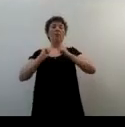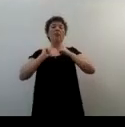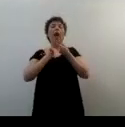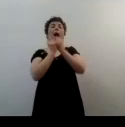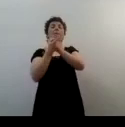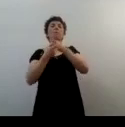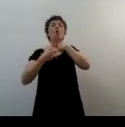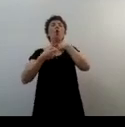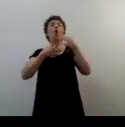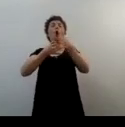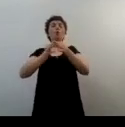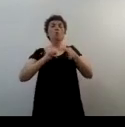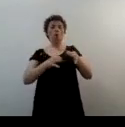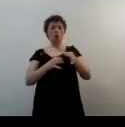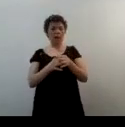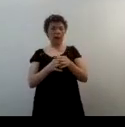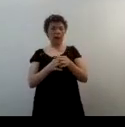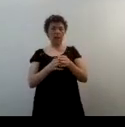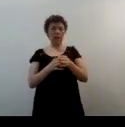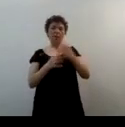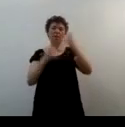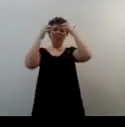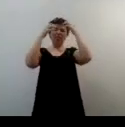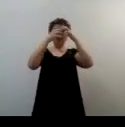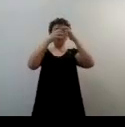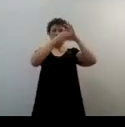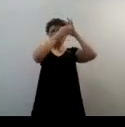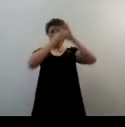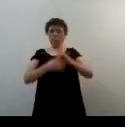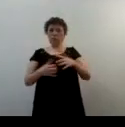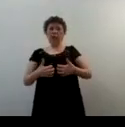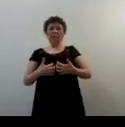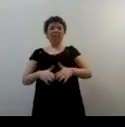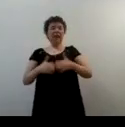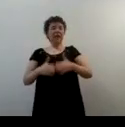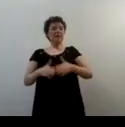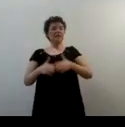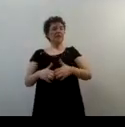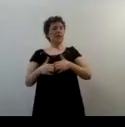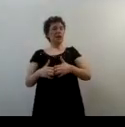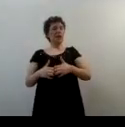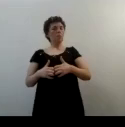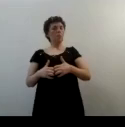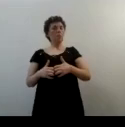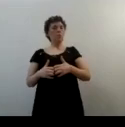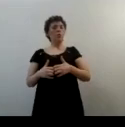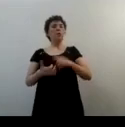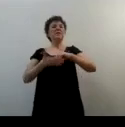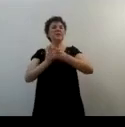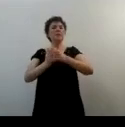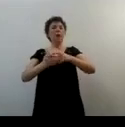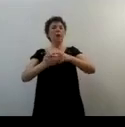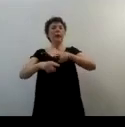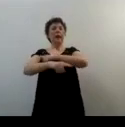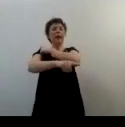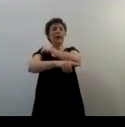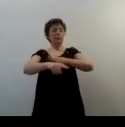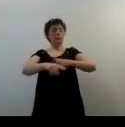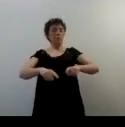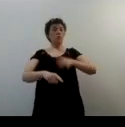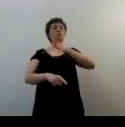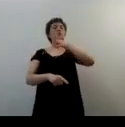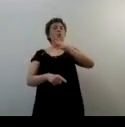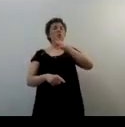eje microbiota-cerebro, hay un eje entre cómo está el digestivo y cómo está nuestro sistema nervioso. Por eso lo pongo